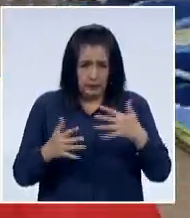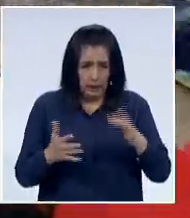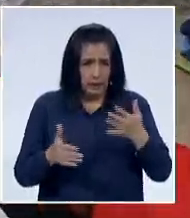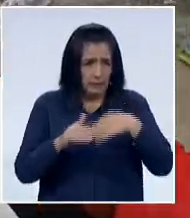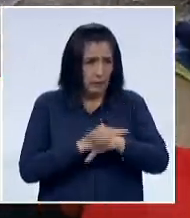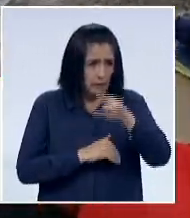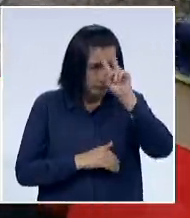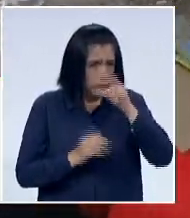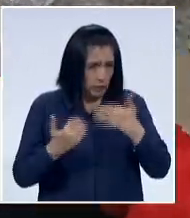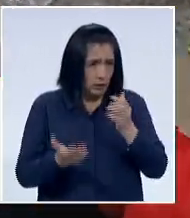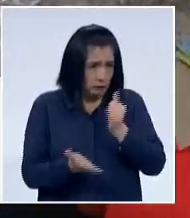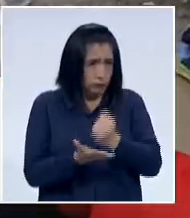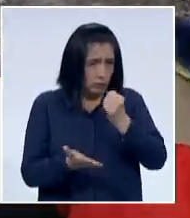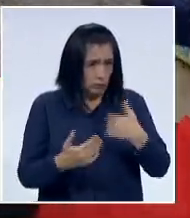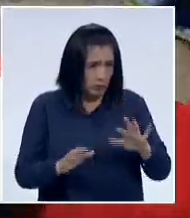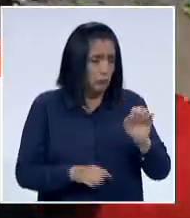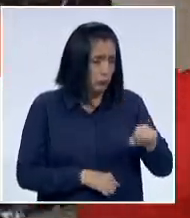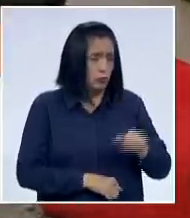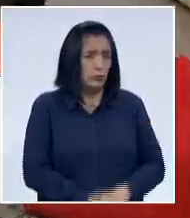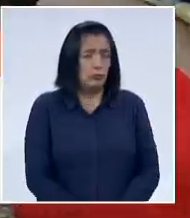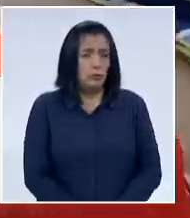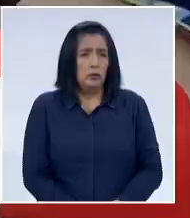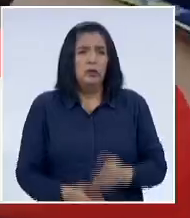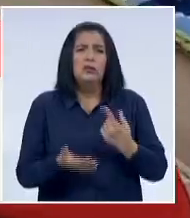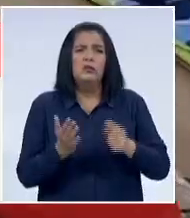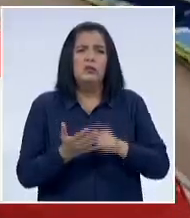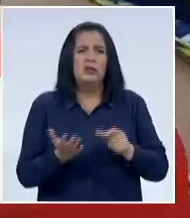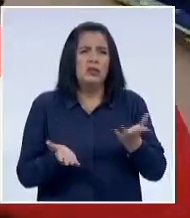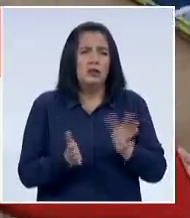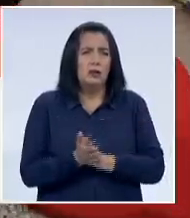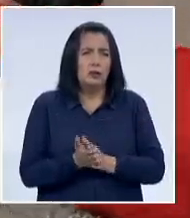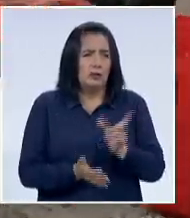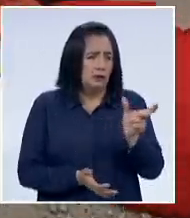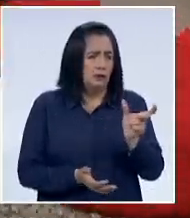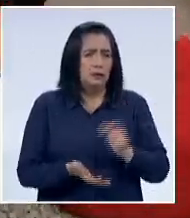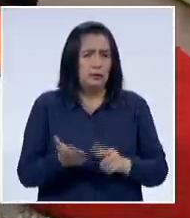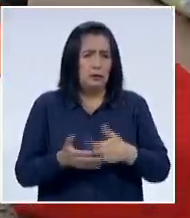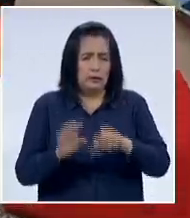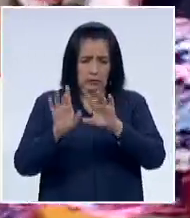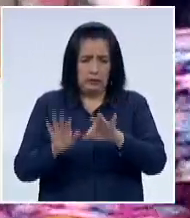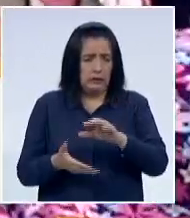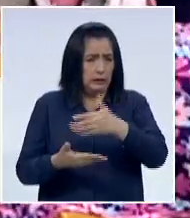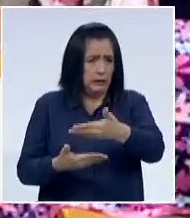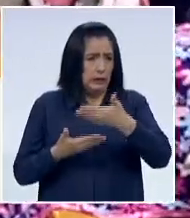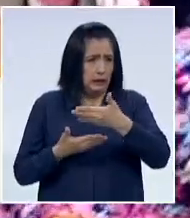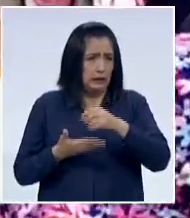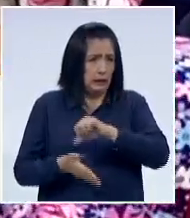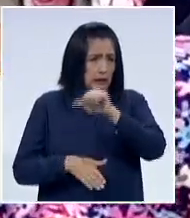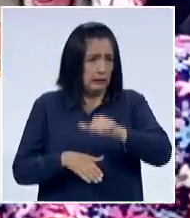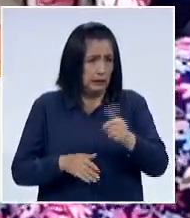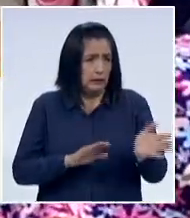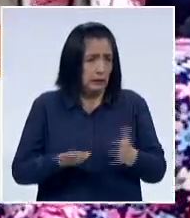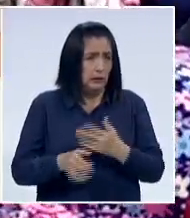al Perú? Sí, sí. ¿Ya? ¿Con qué documento trajo usted? Solo con la cédula y carta andina, sí. La